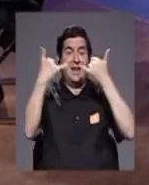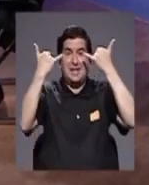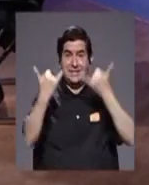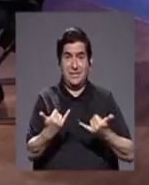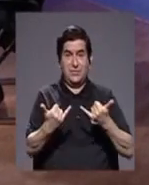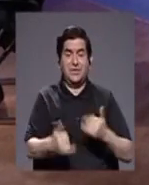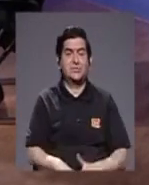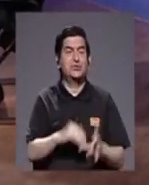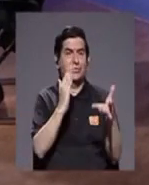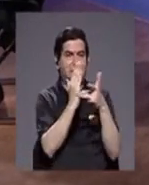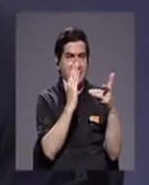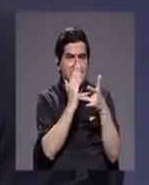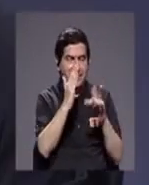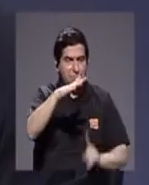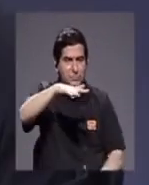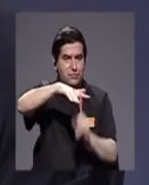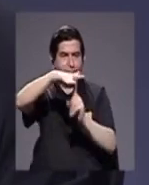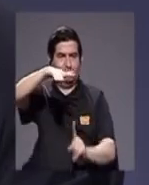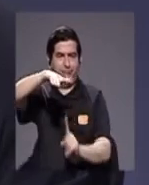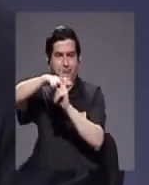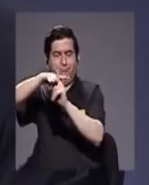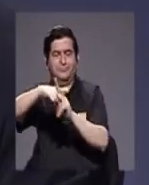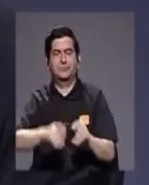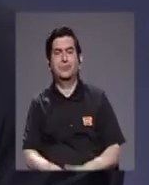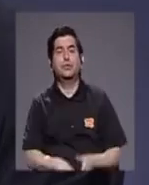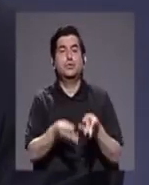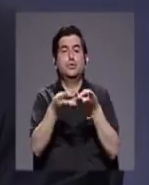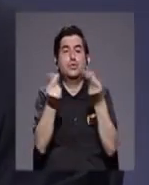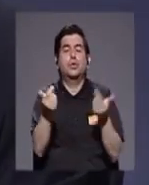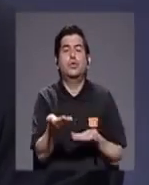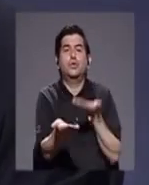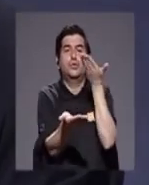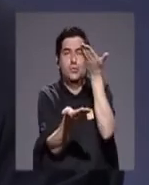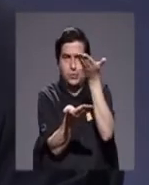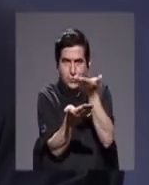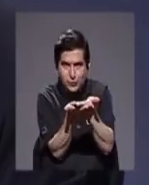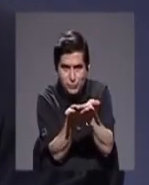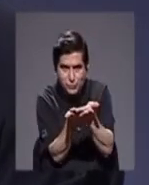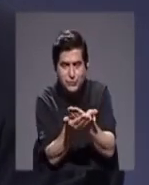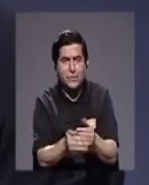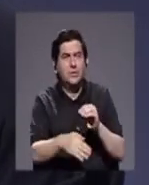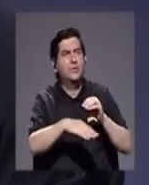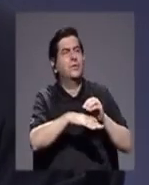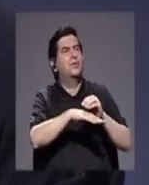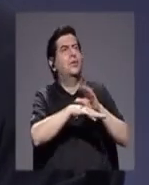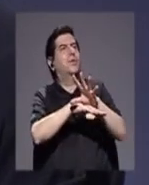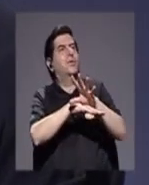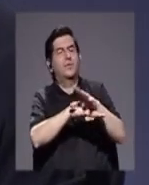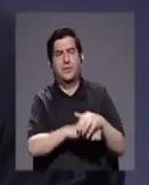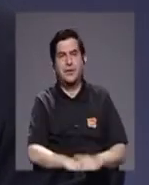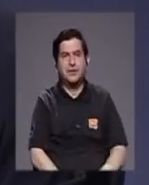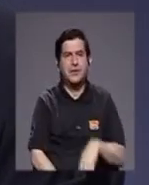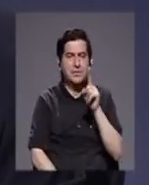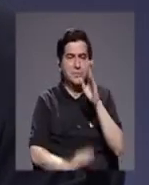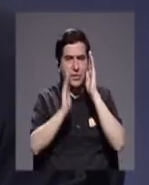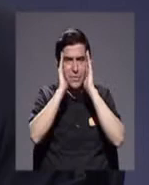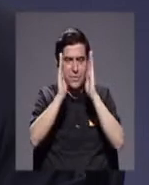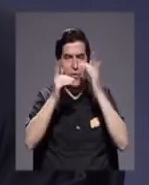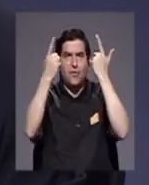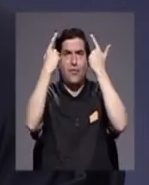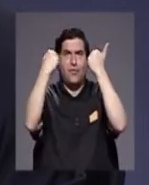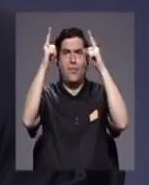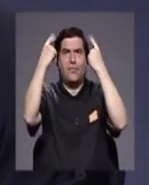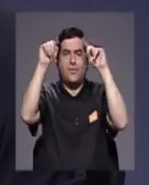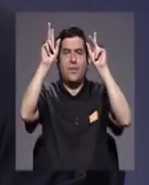viviendo a nivel tecnológico para poder ofrecer soluciones que vayan más orientadas a hacer una atención eficiente